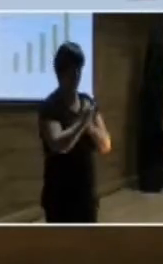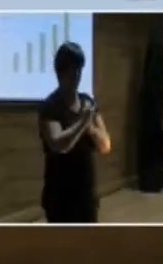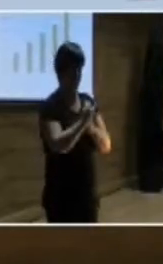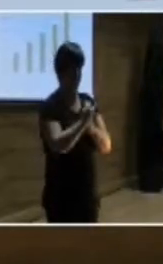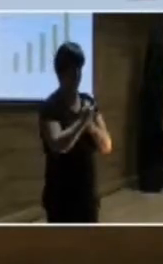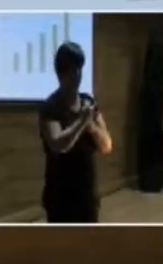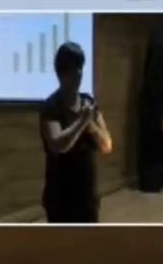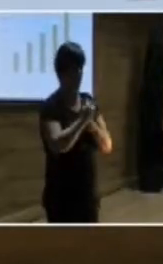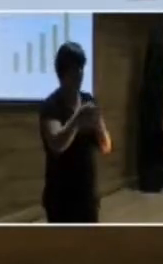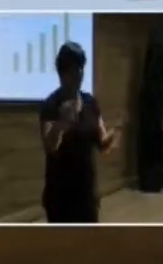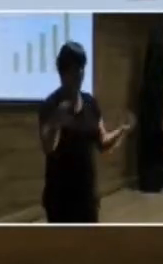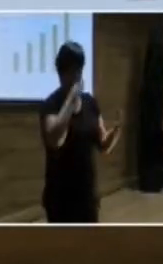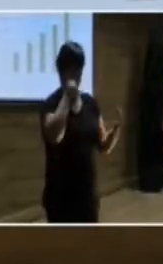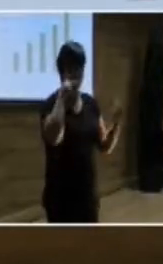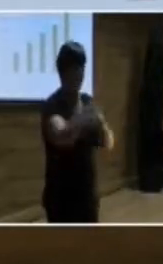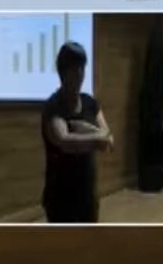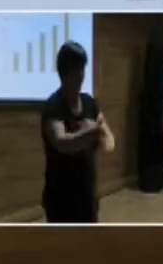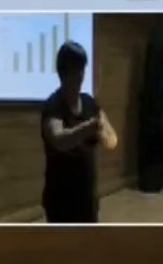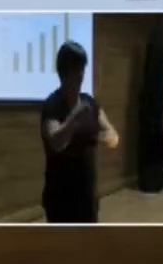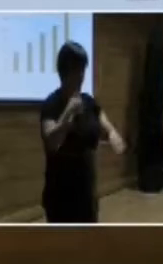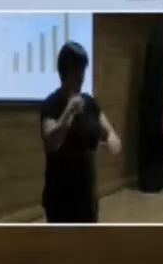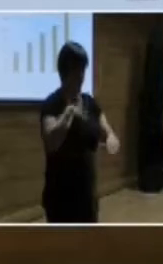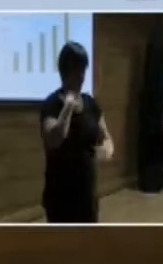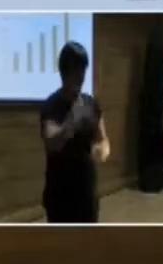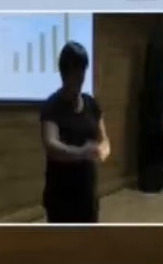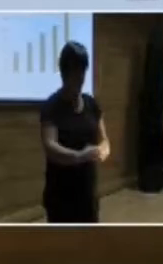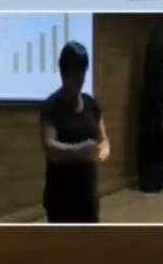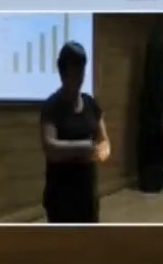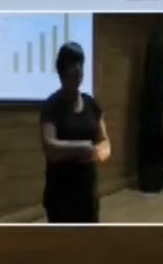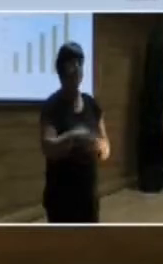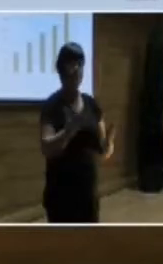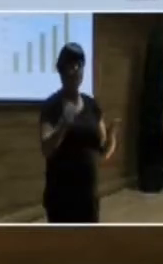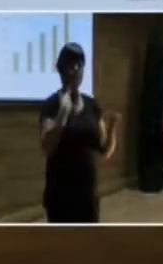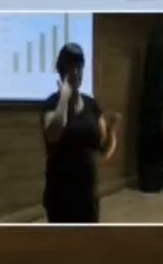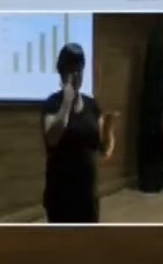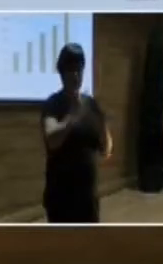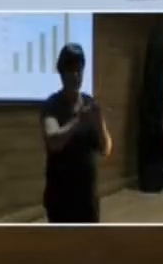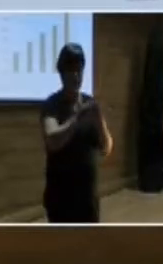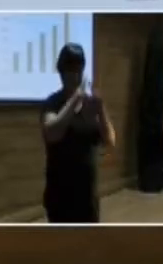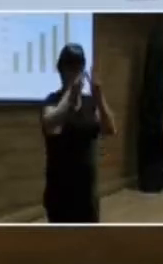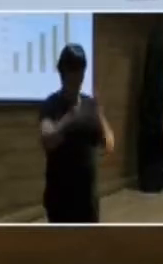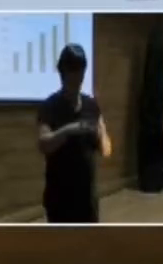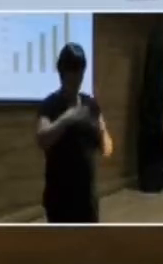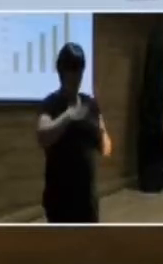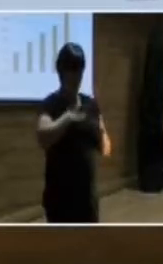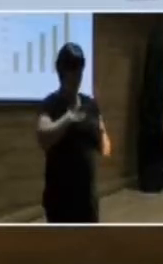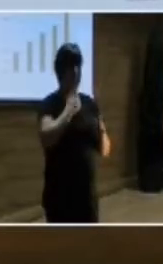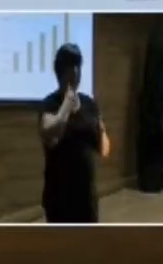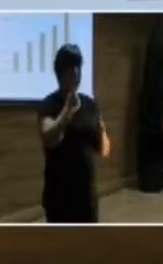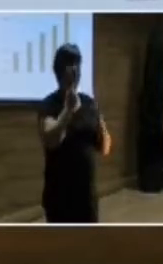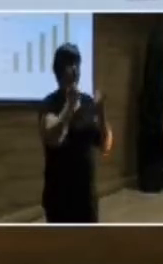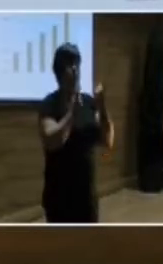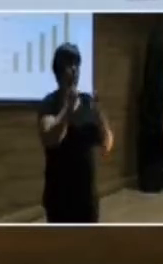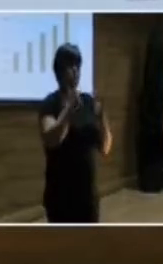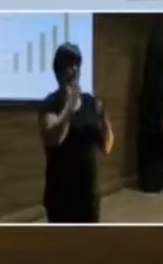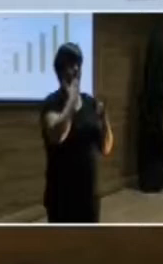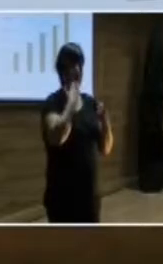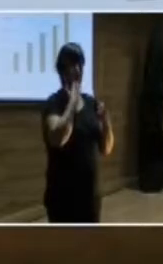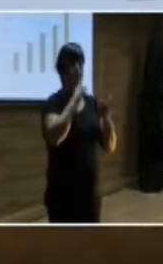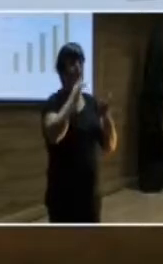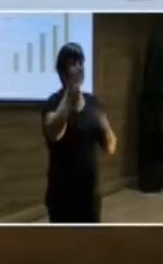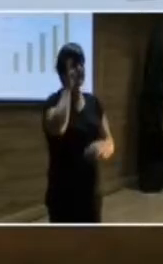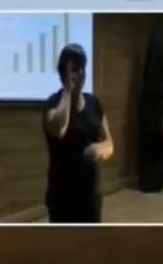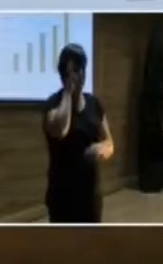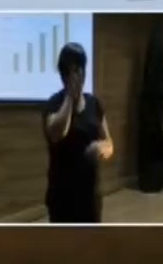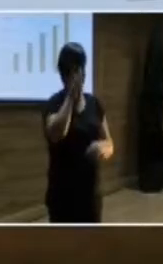prevención. En nuestro estudio hemos demostrado, por ejemplo, que la existencia de determinados factores vasculares, como el síndrome metabólico, se